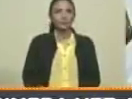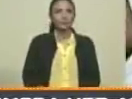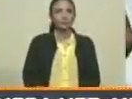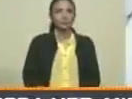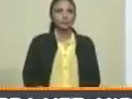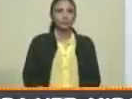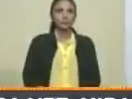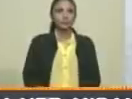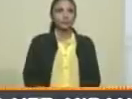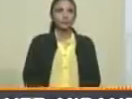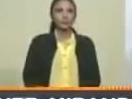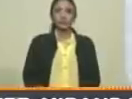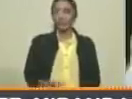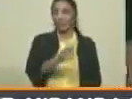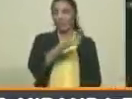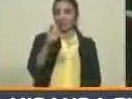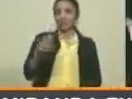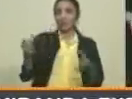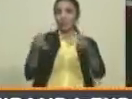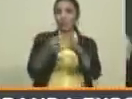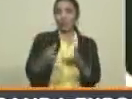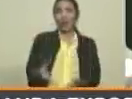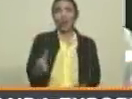Una fiesta debe ser bien aburrida ahí.